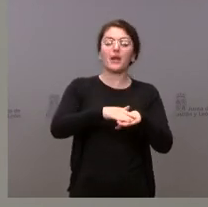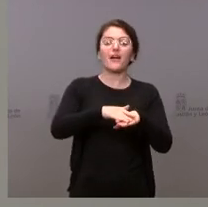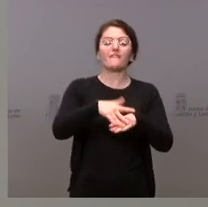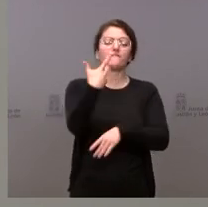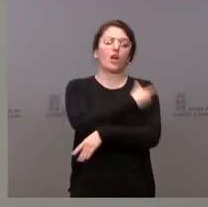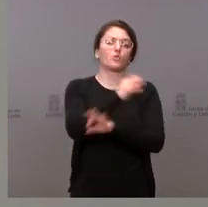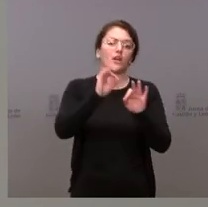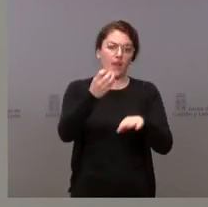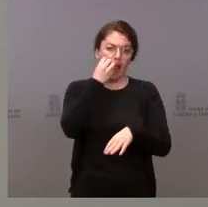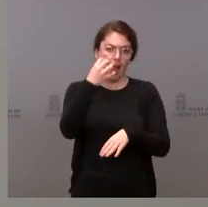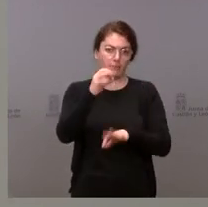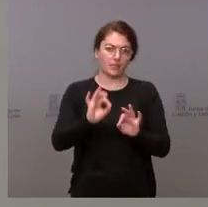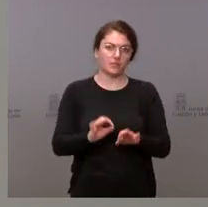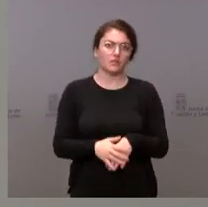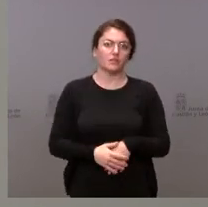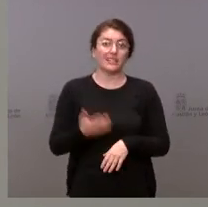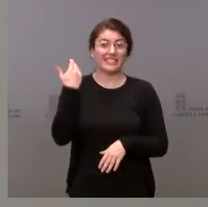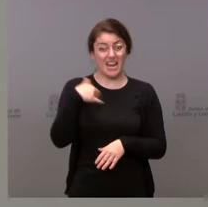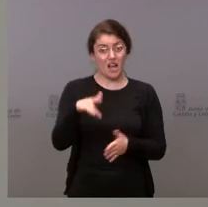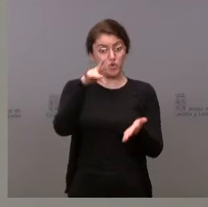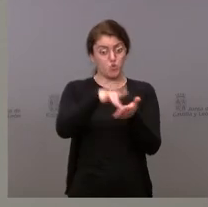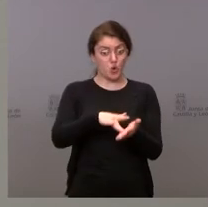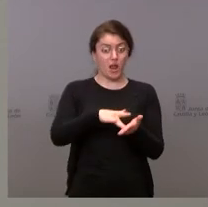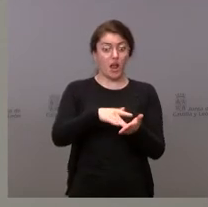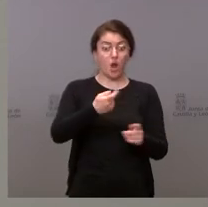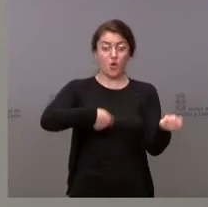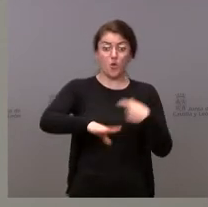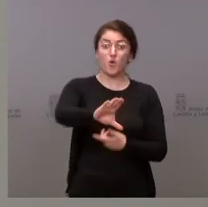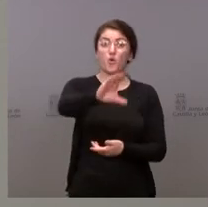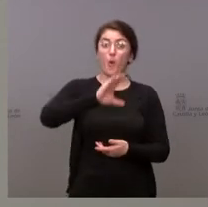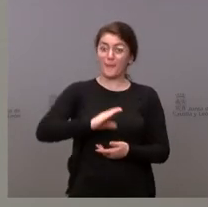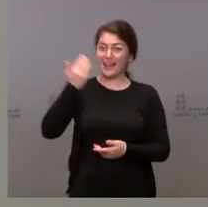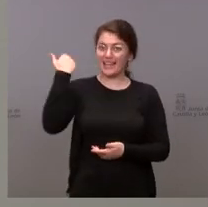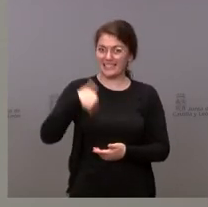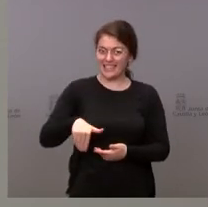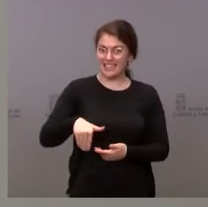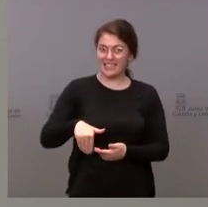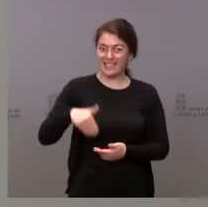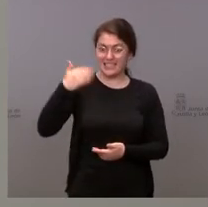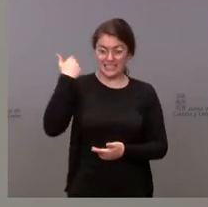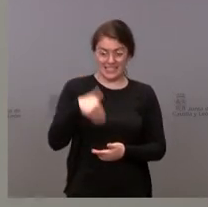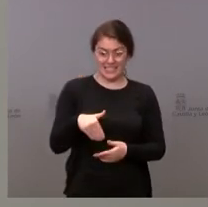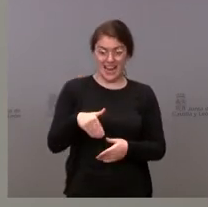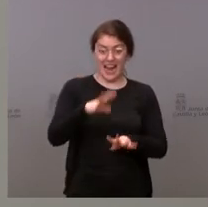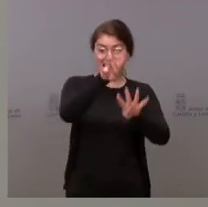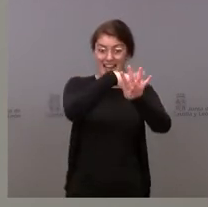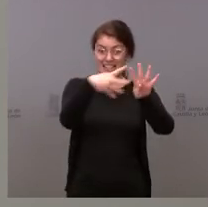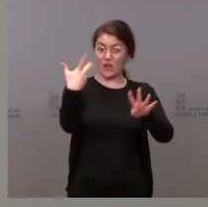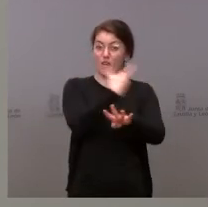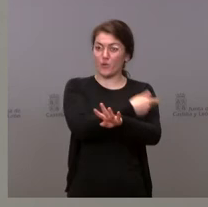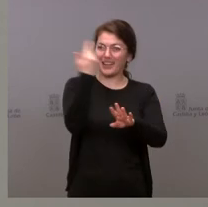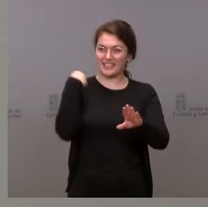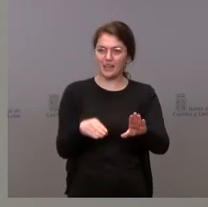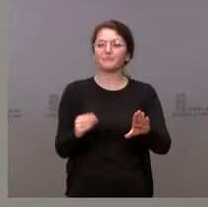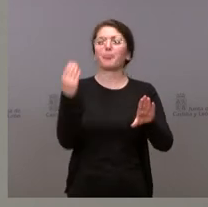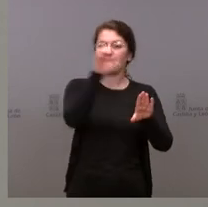cuanto se proceda a su adquisición ya está introducida prácticamente de facto con esta compra en el calendario vacunal y les recuerdo a ustedes que